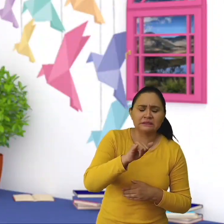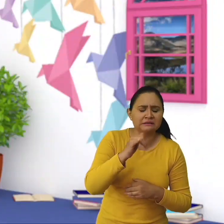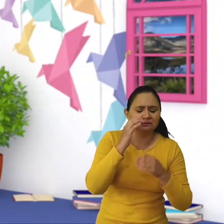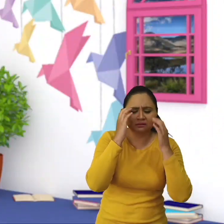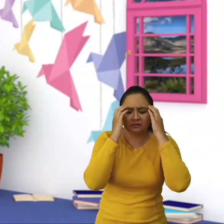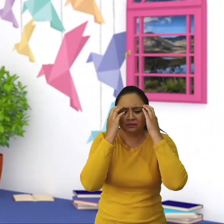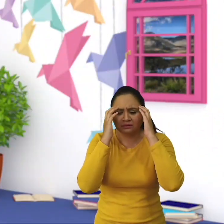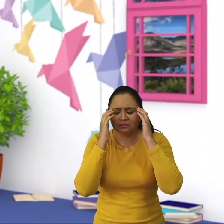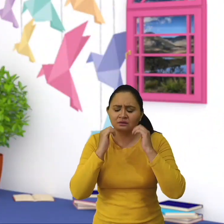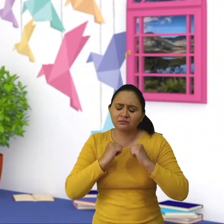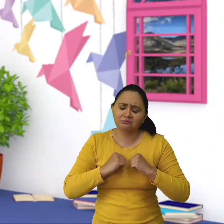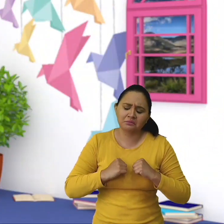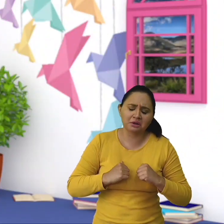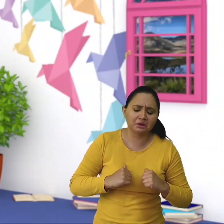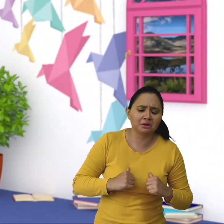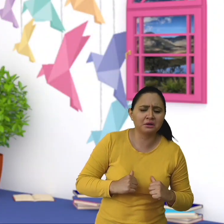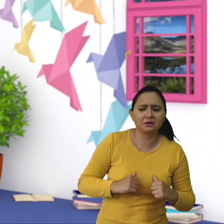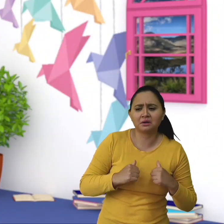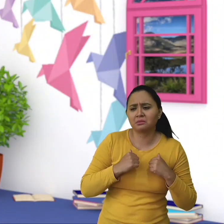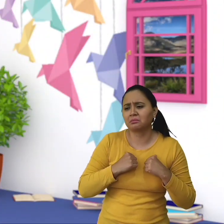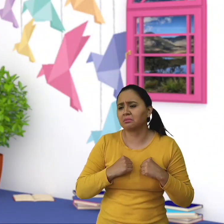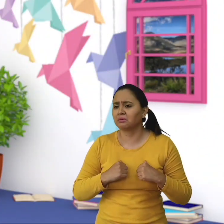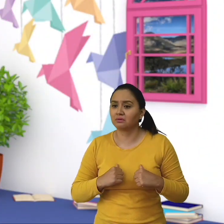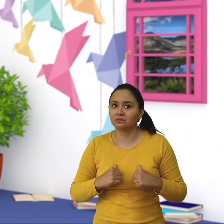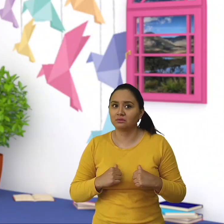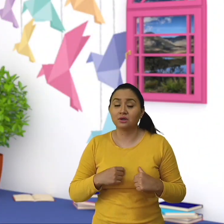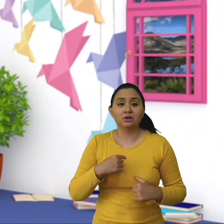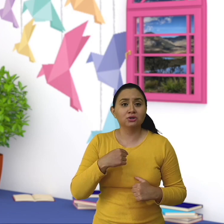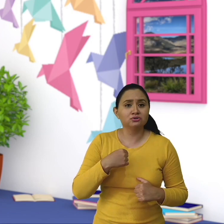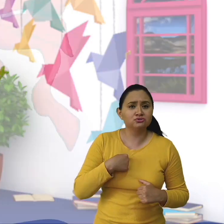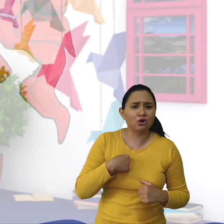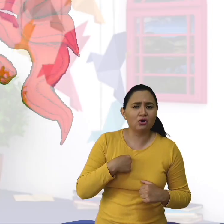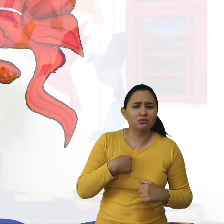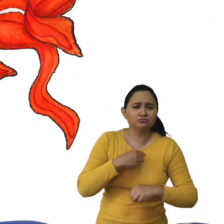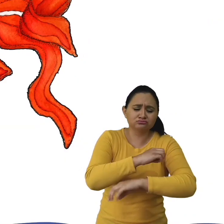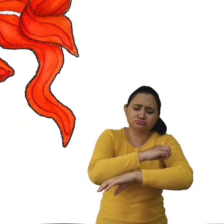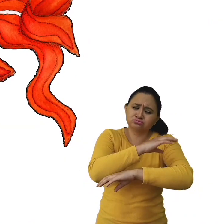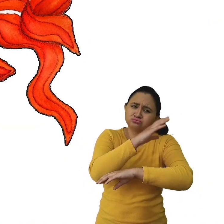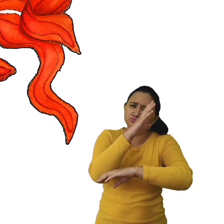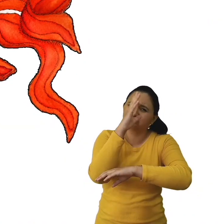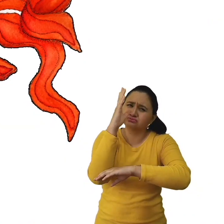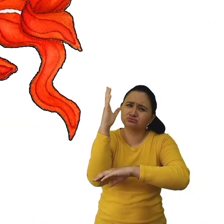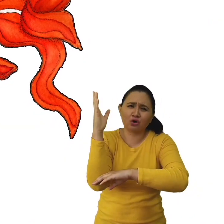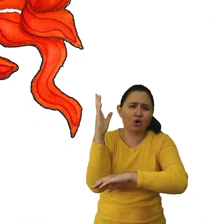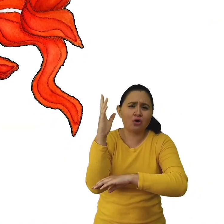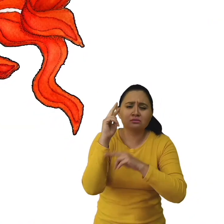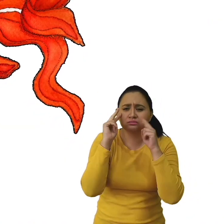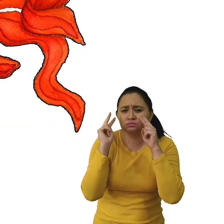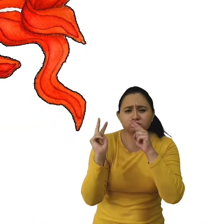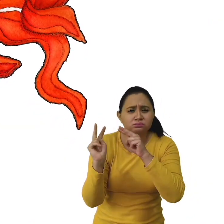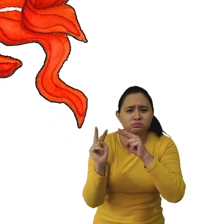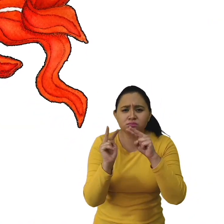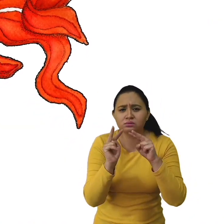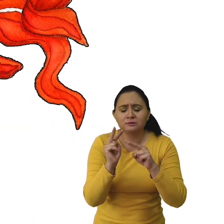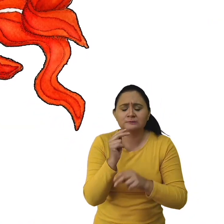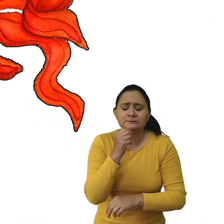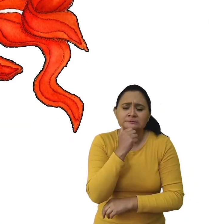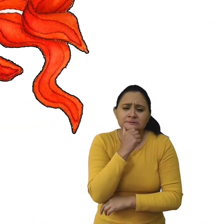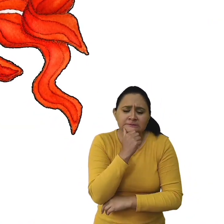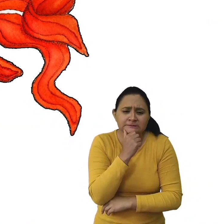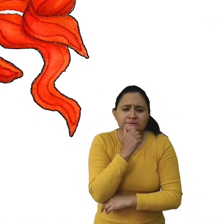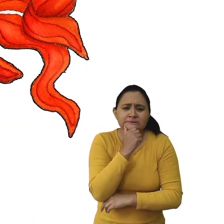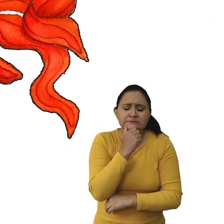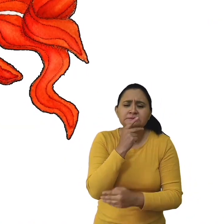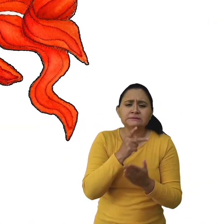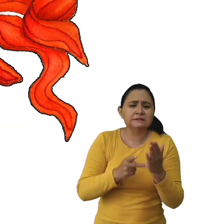Pasaba todo el día mirando su reflejo en el cristal de la botella, o tal vez tocando con su nariz las paredes de